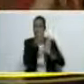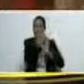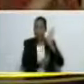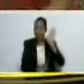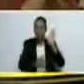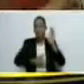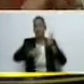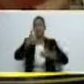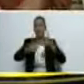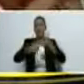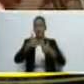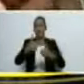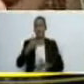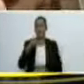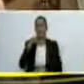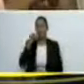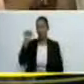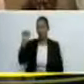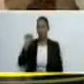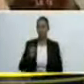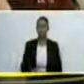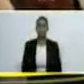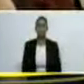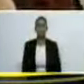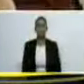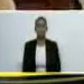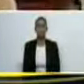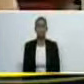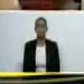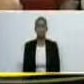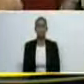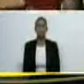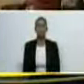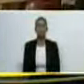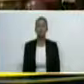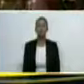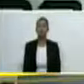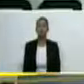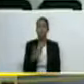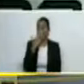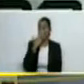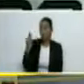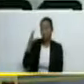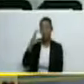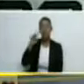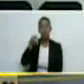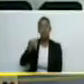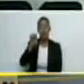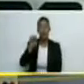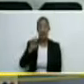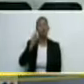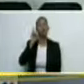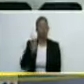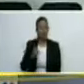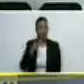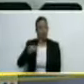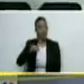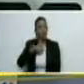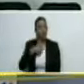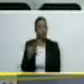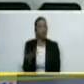al ciudadano Nicolás Maduro. Ante el Consejo Nacional Electoral nos debemos sentir